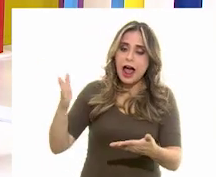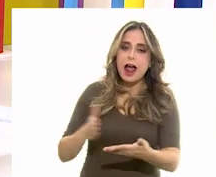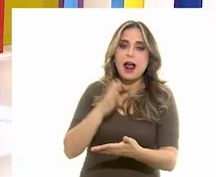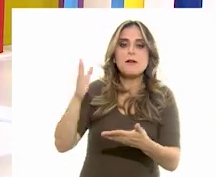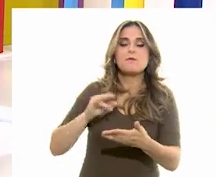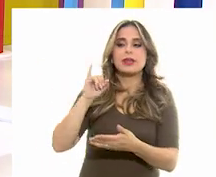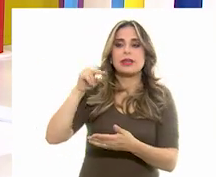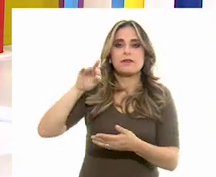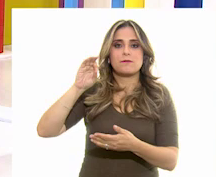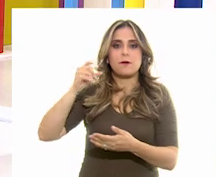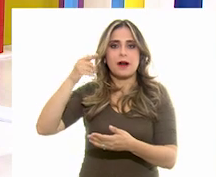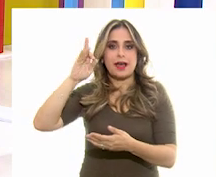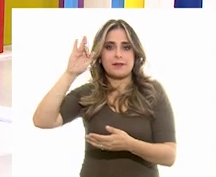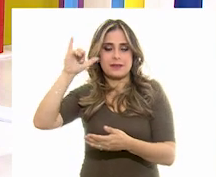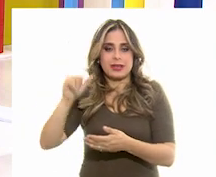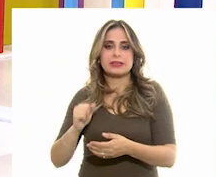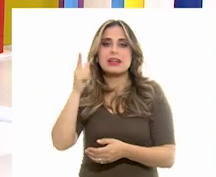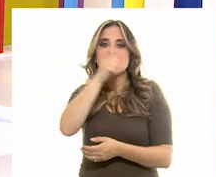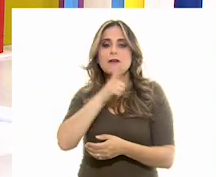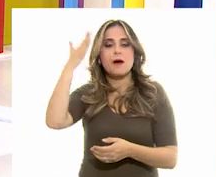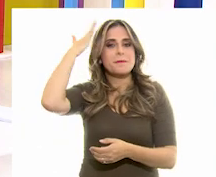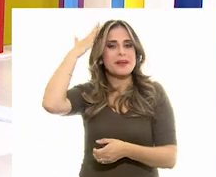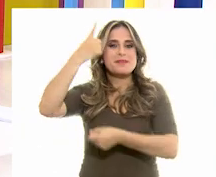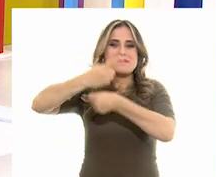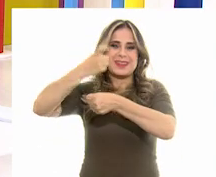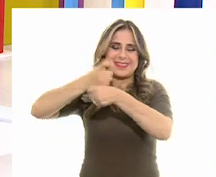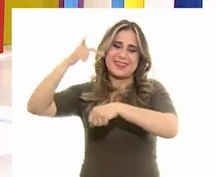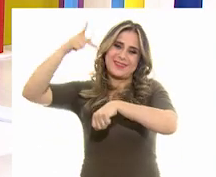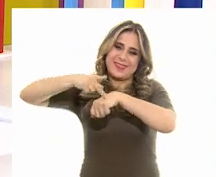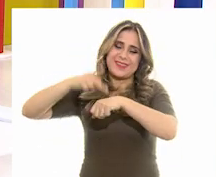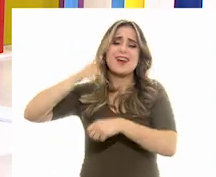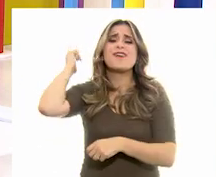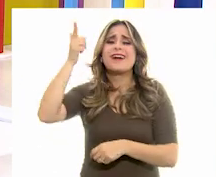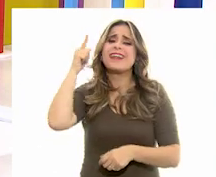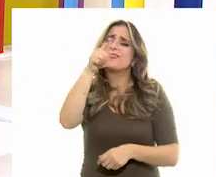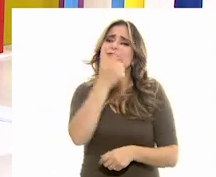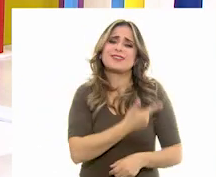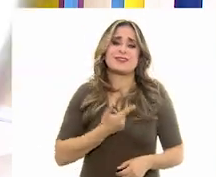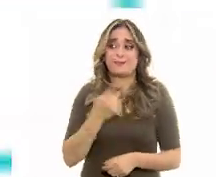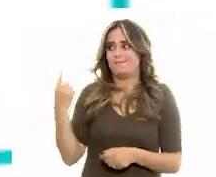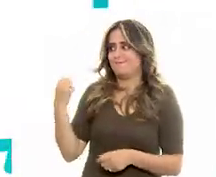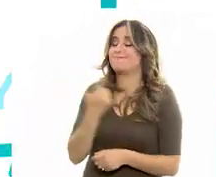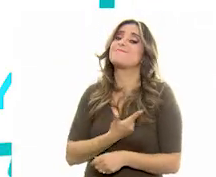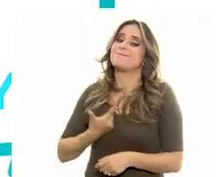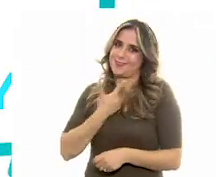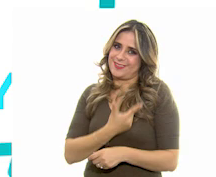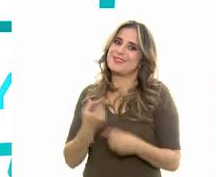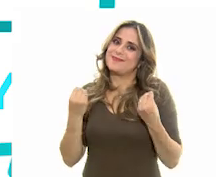infografías en la asignatura Lengua Materna, primer grado. Espero lo hayan disfrutado tanto como nosotras.